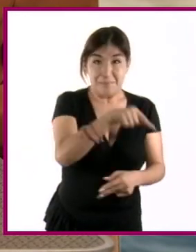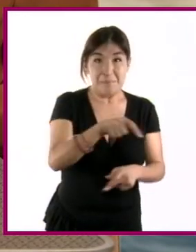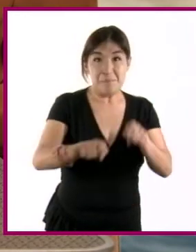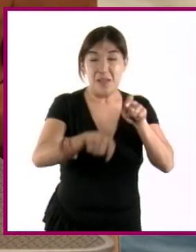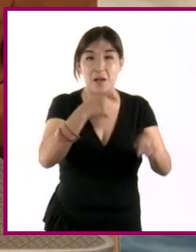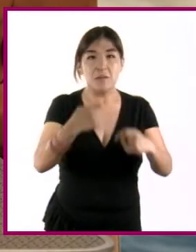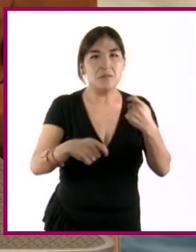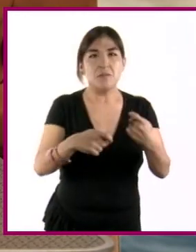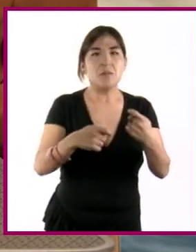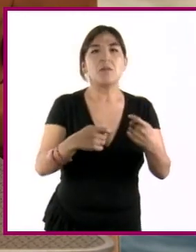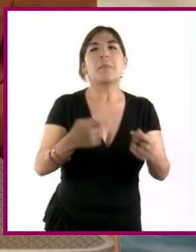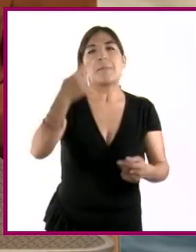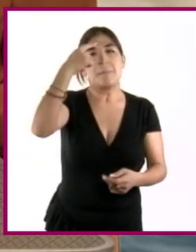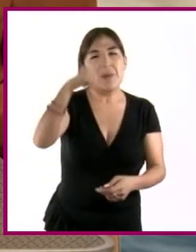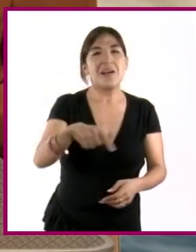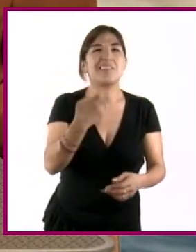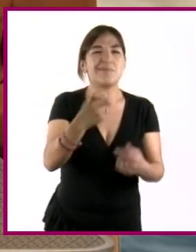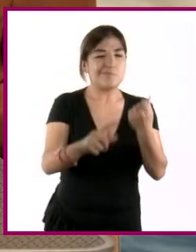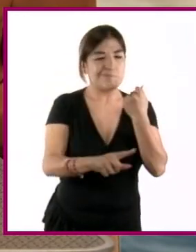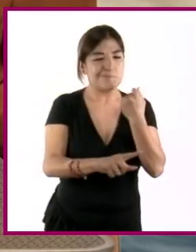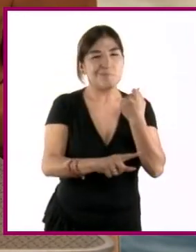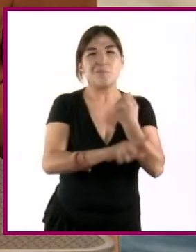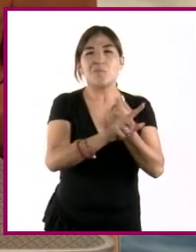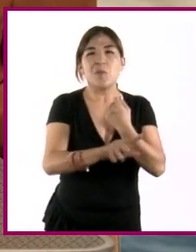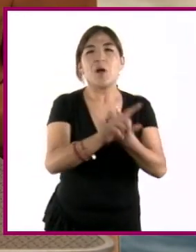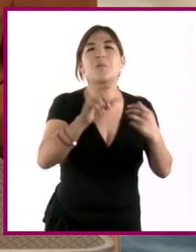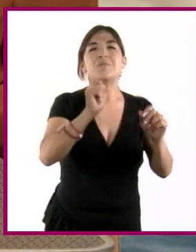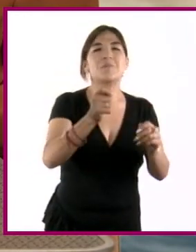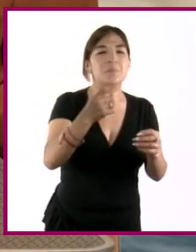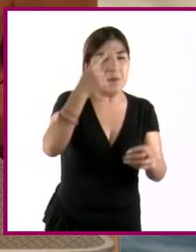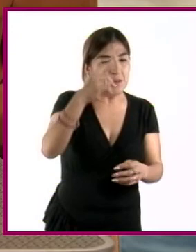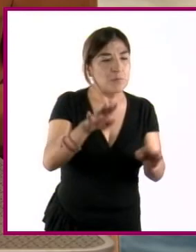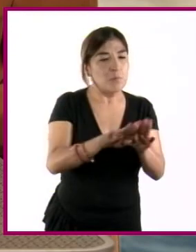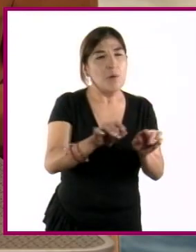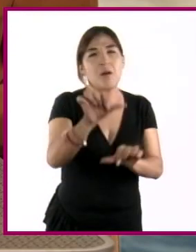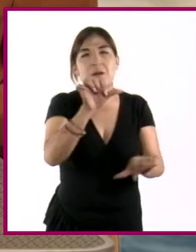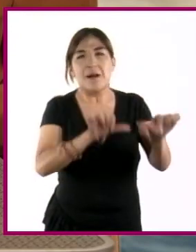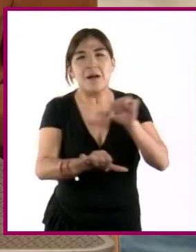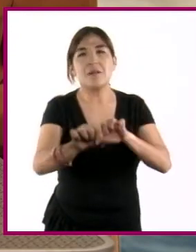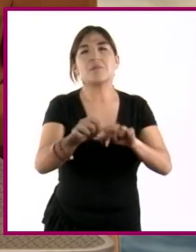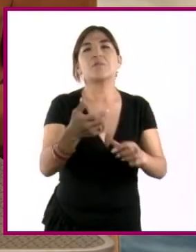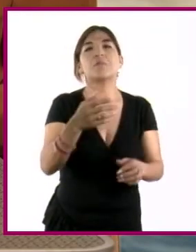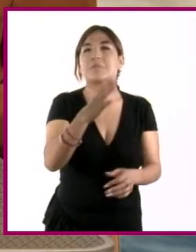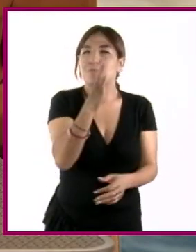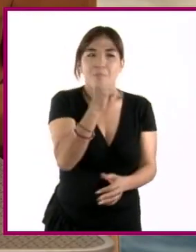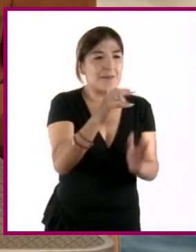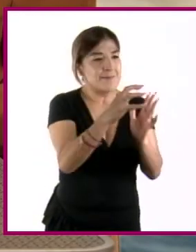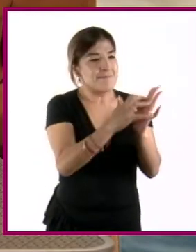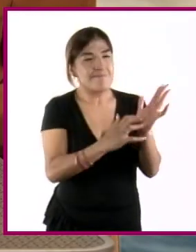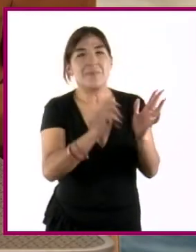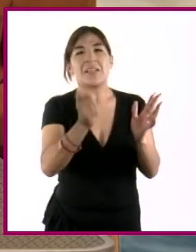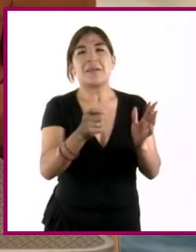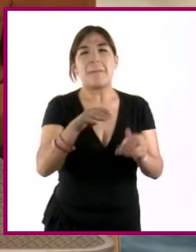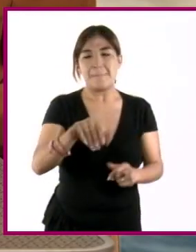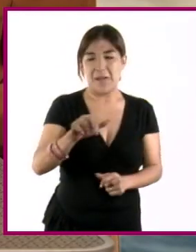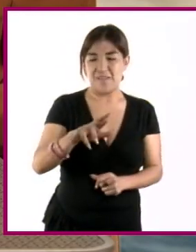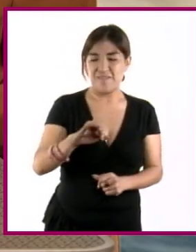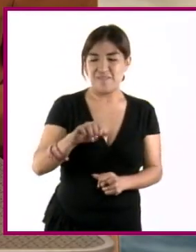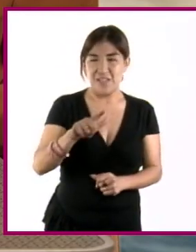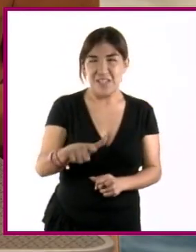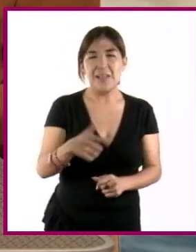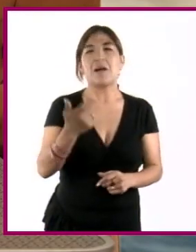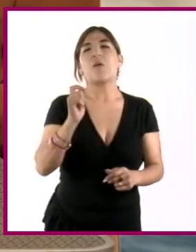plásticos surgieron como una solución para la sustitución de recursos naturales no sostenibles como el marfil o huesos de